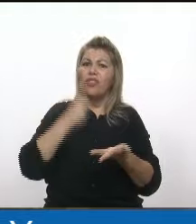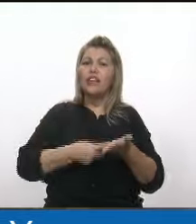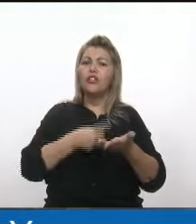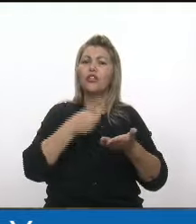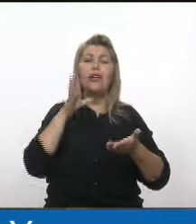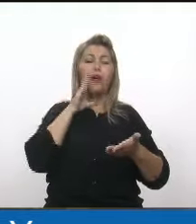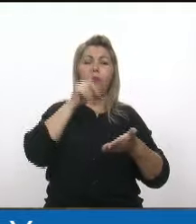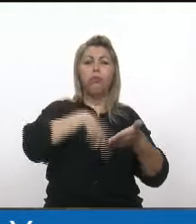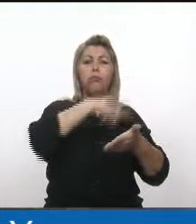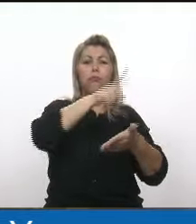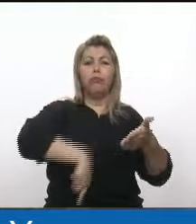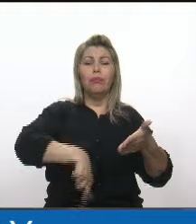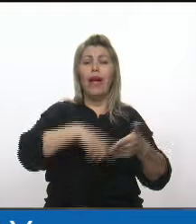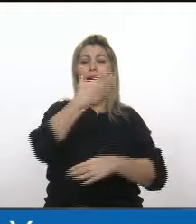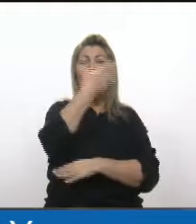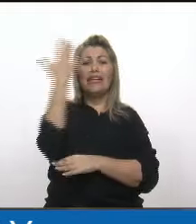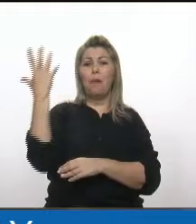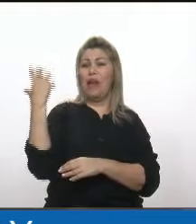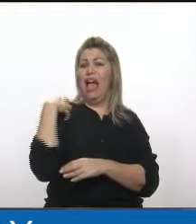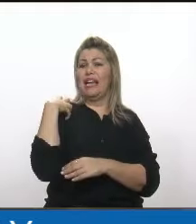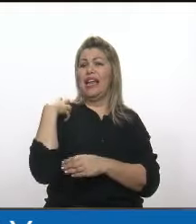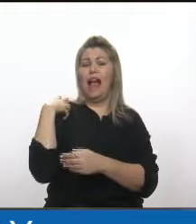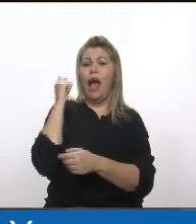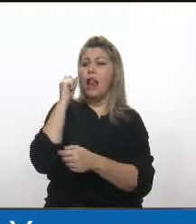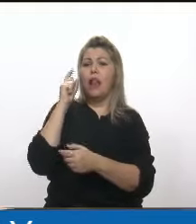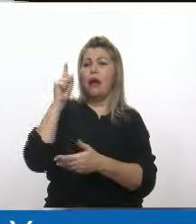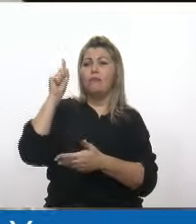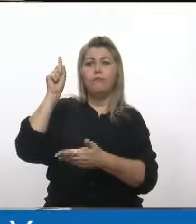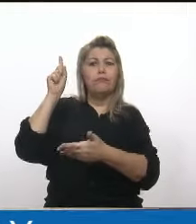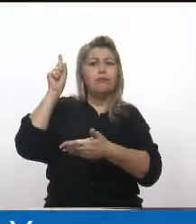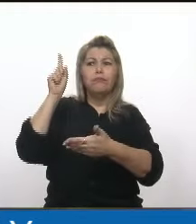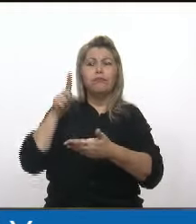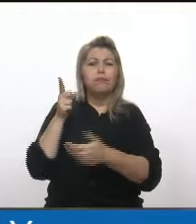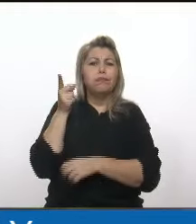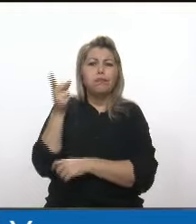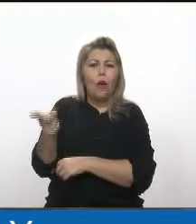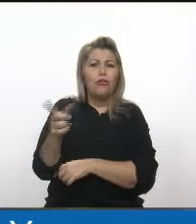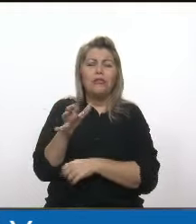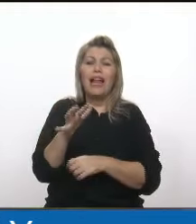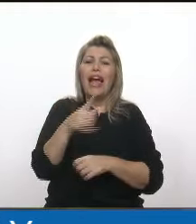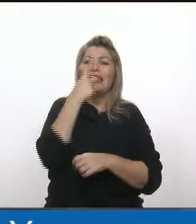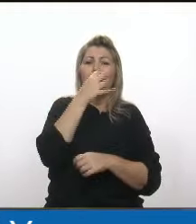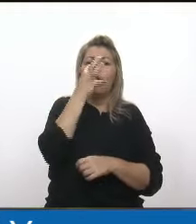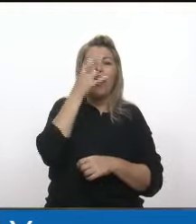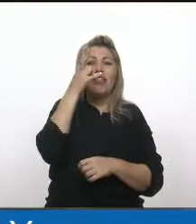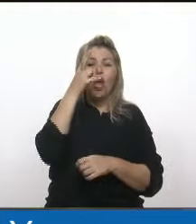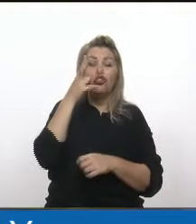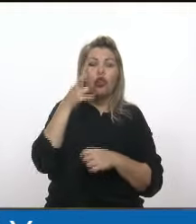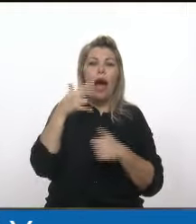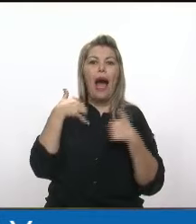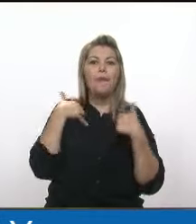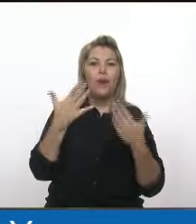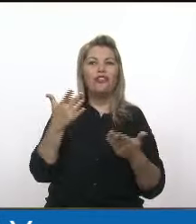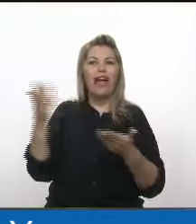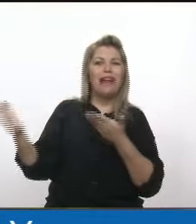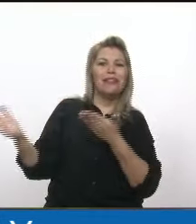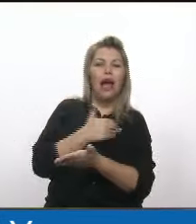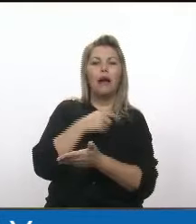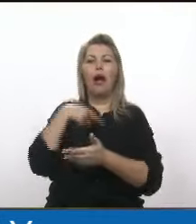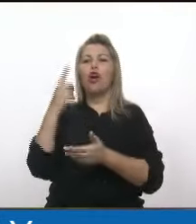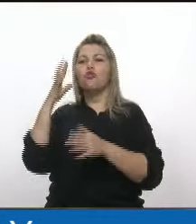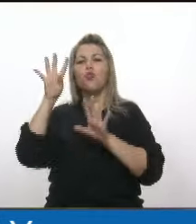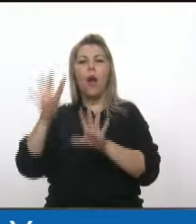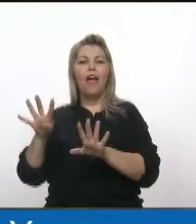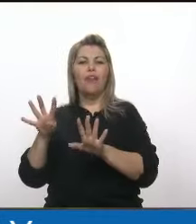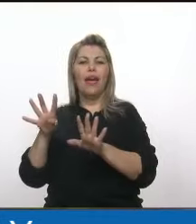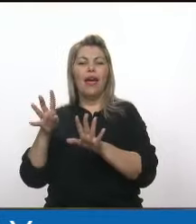general pasó a condenar esto por 128 a favor contra nueve en contra qué dijo la Unión Europea el